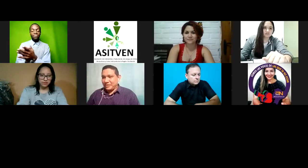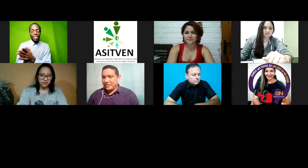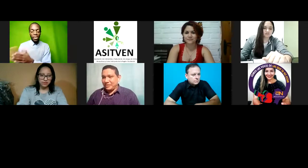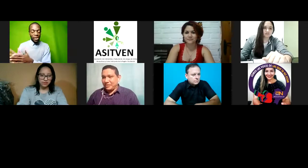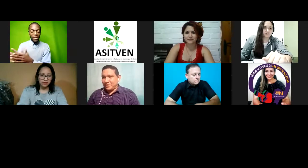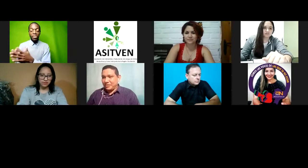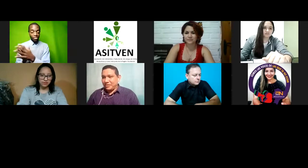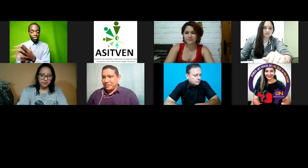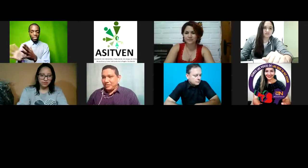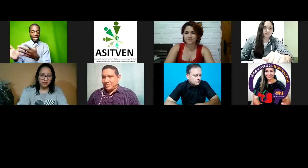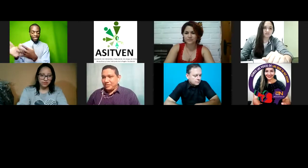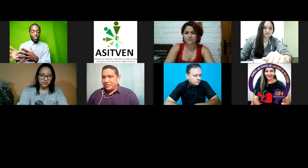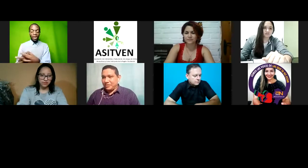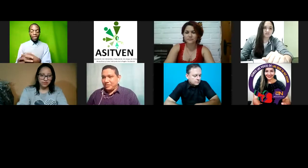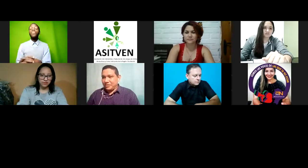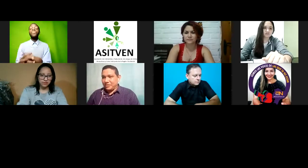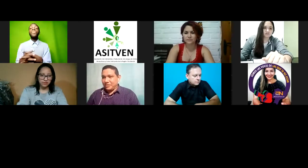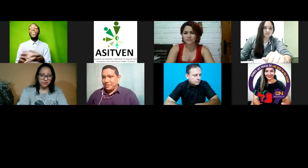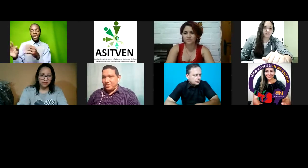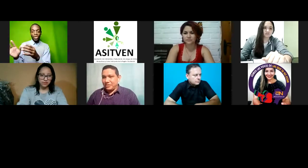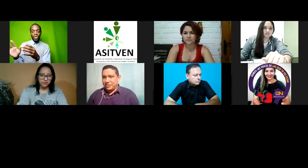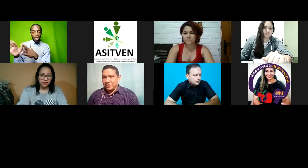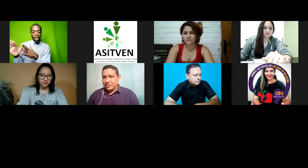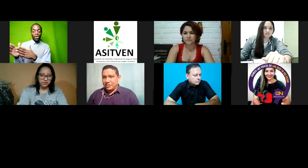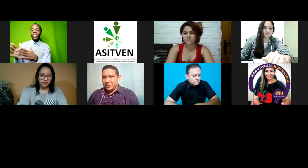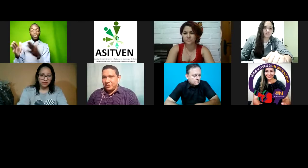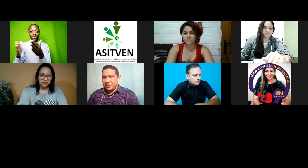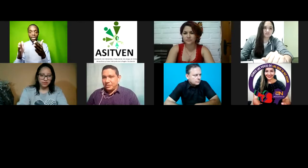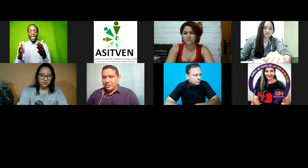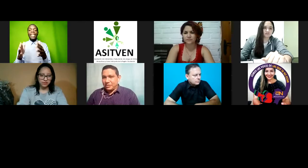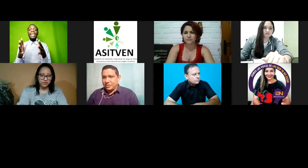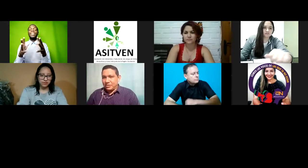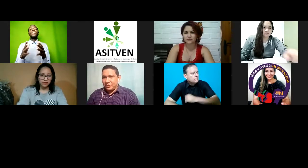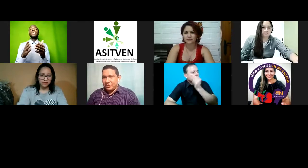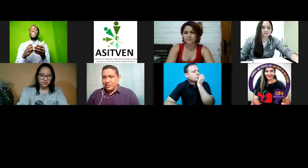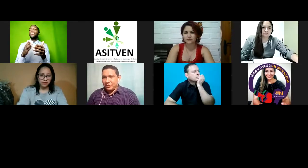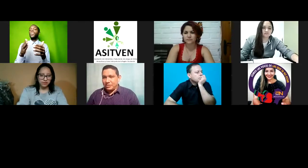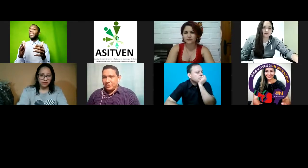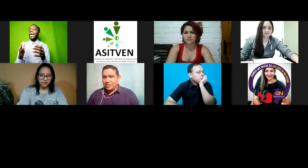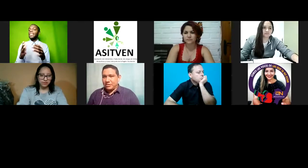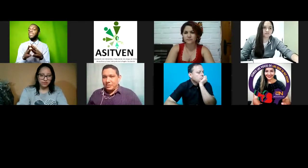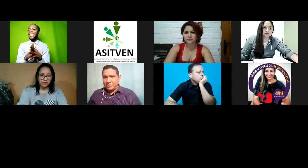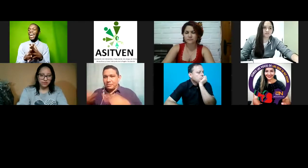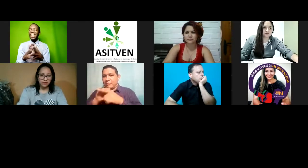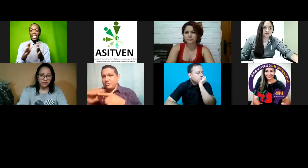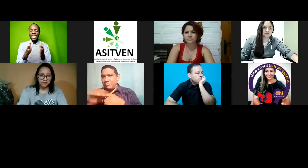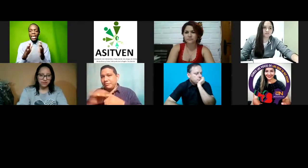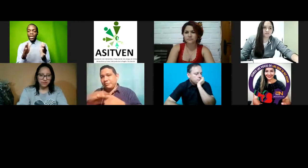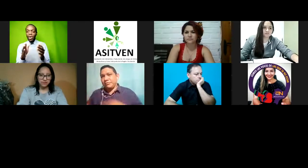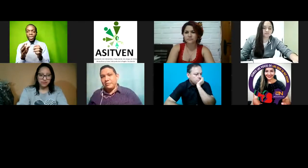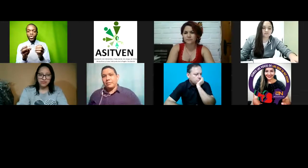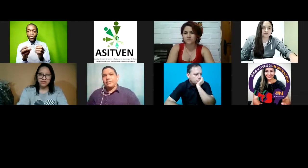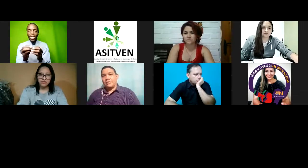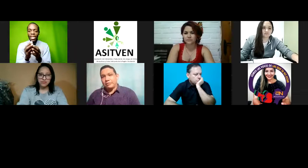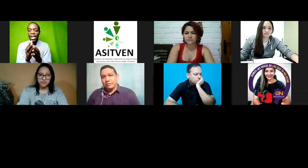con la presidencia municipal donde trabajo. Pero es una rueda de prensa corta. Ustedes van a quedarse entonces haciendo la actividad. Y creo